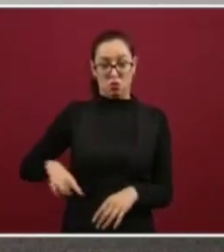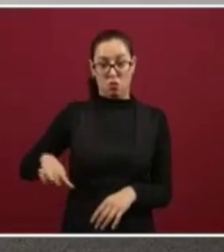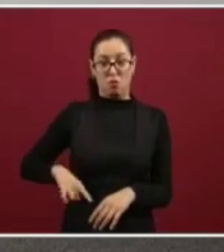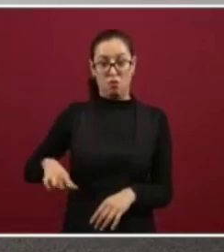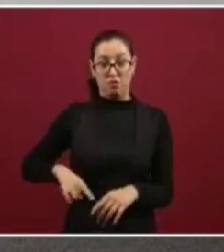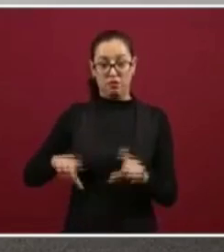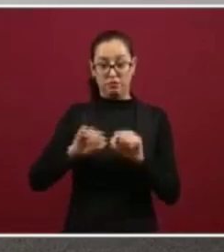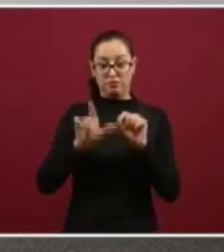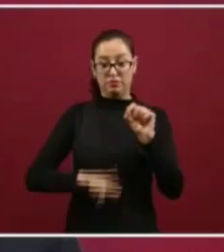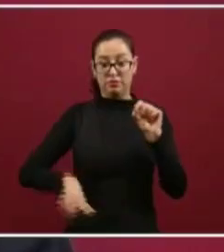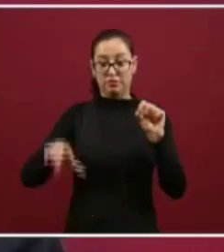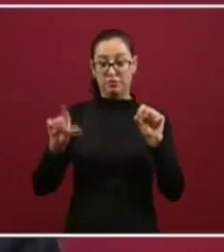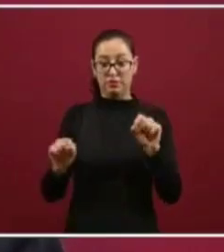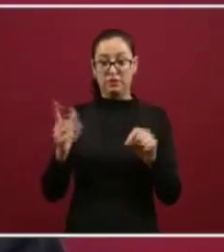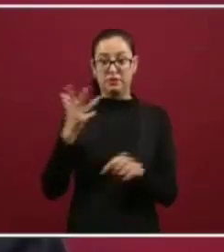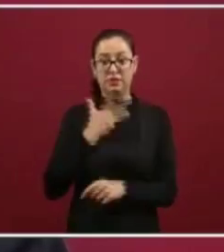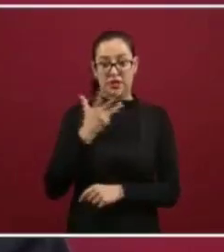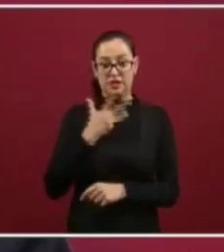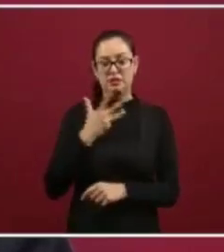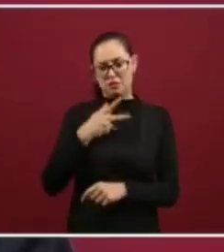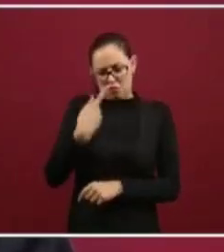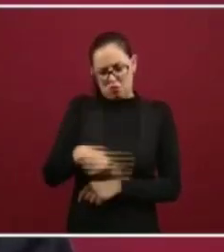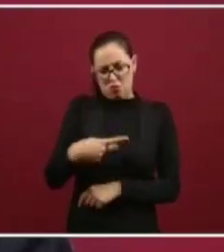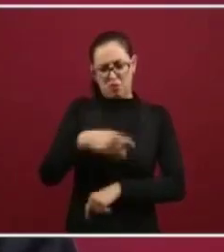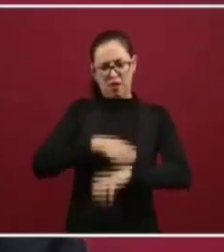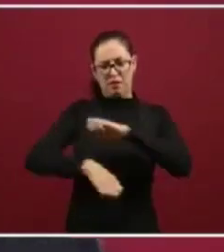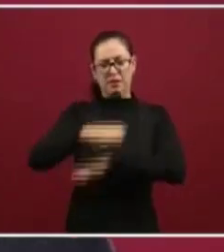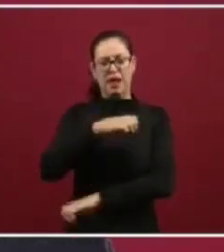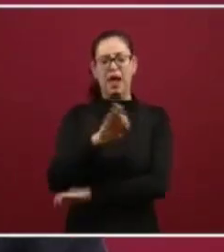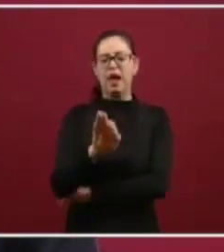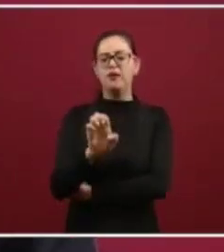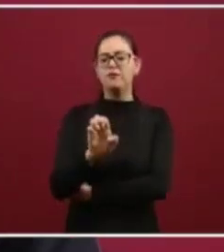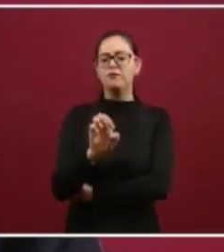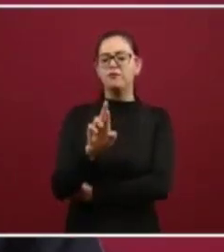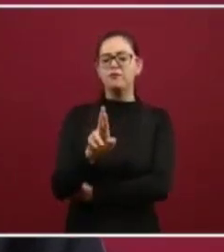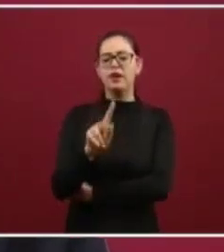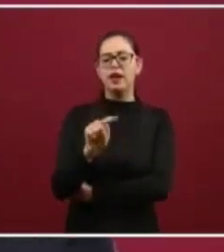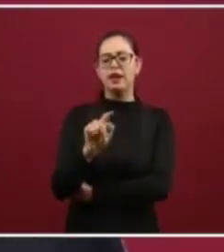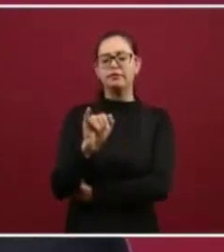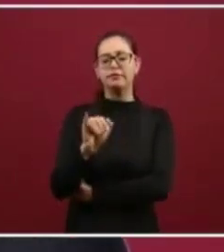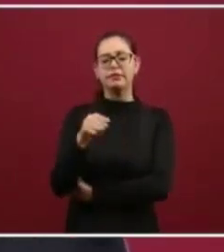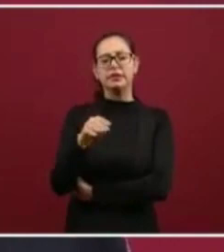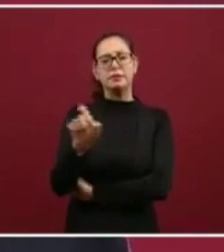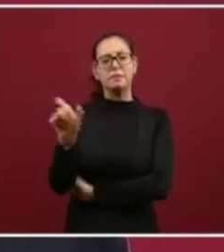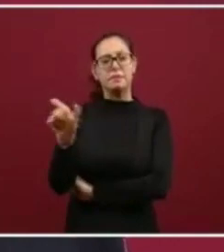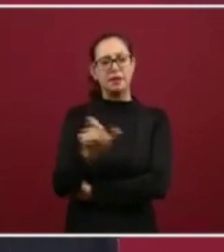que se conocía como Fertimex y producía